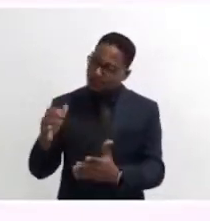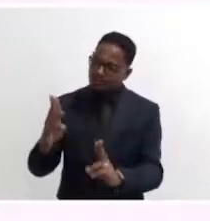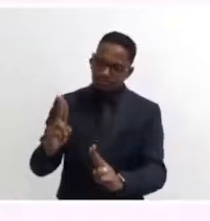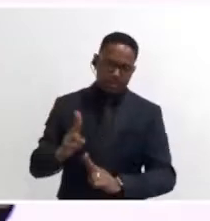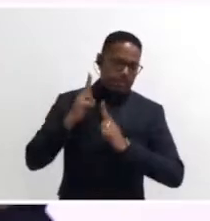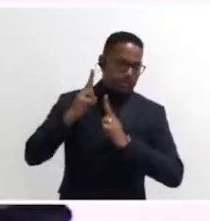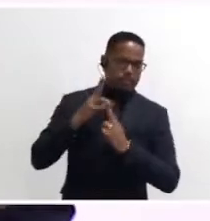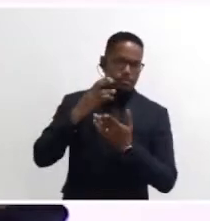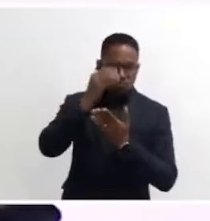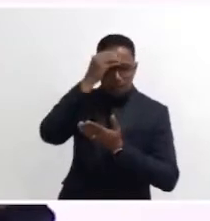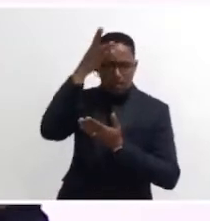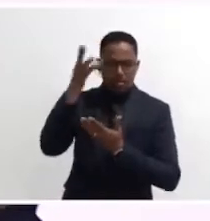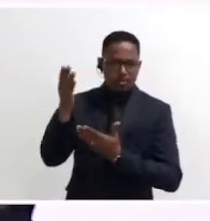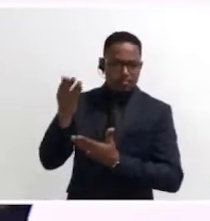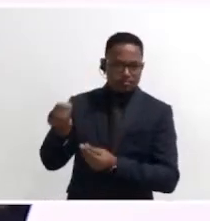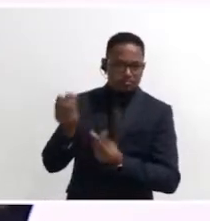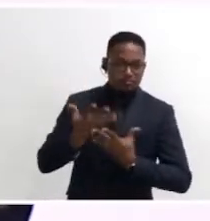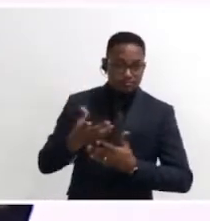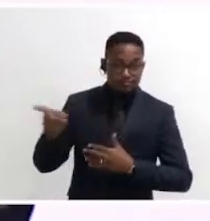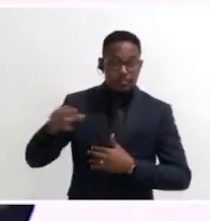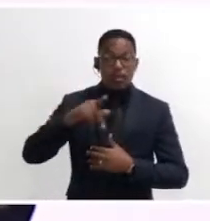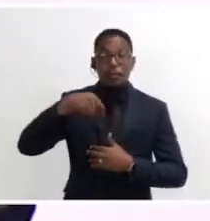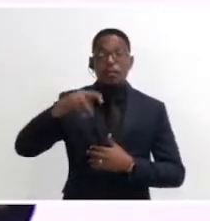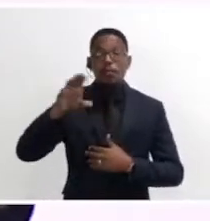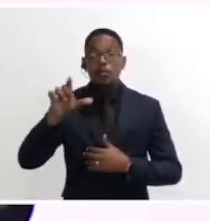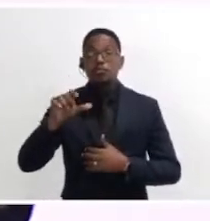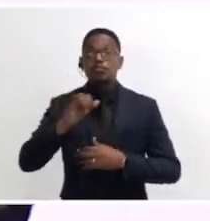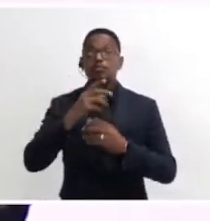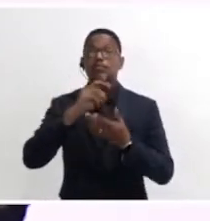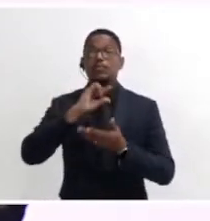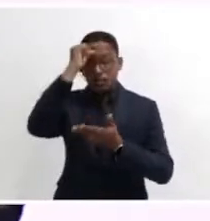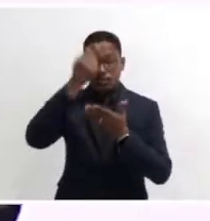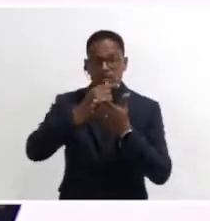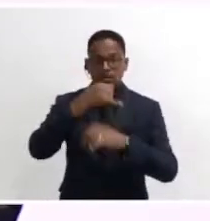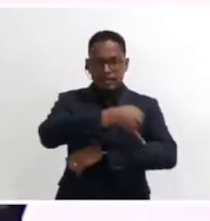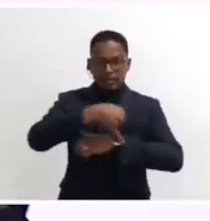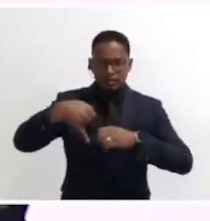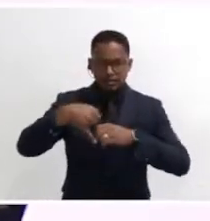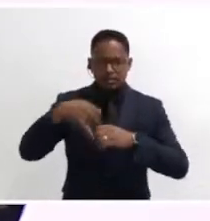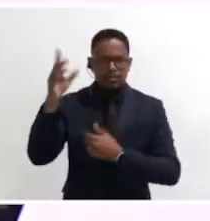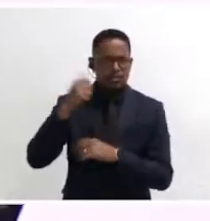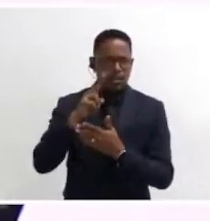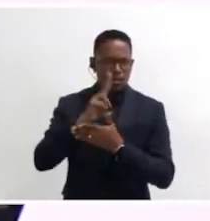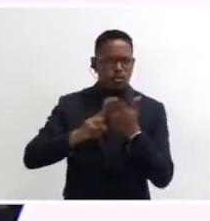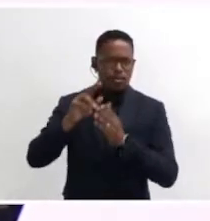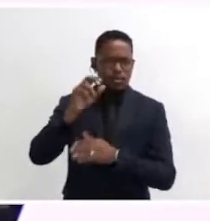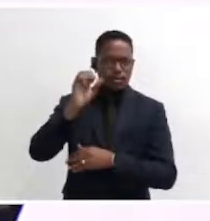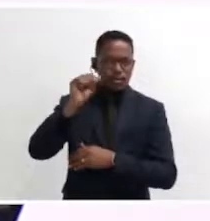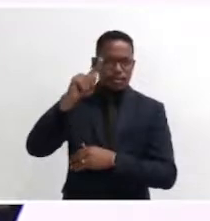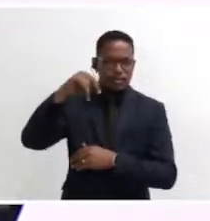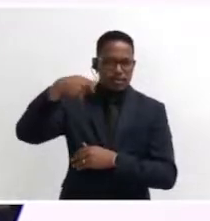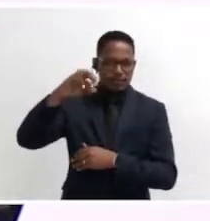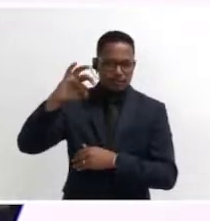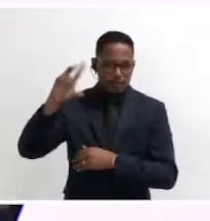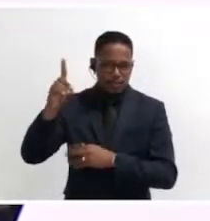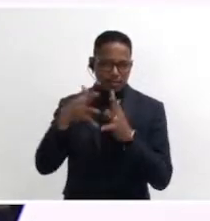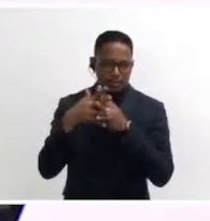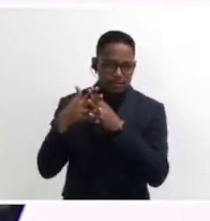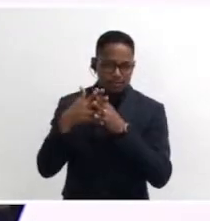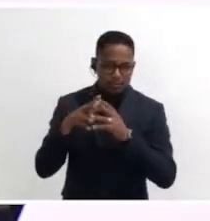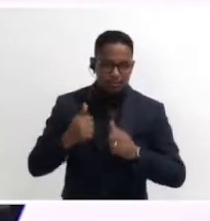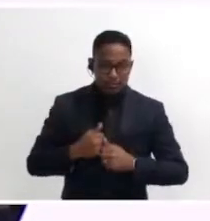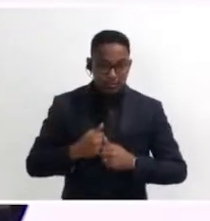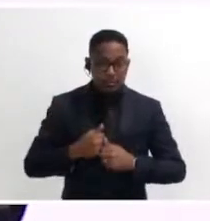en este día. Paul Hoffman es graduado de Ingeniería Mecánica en la Universidad de Stanford con un posgrado en